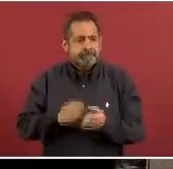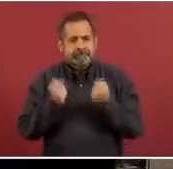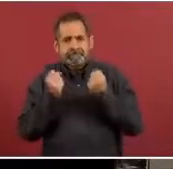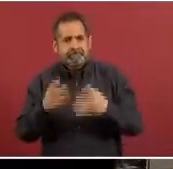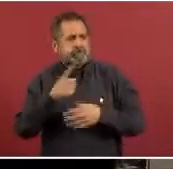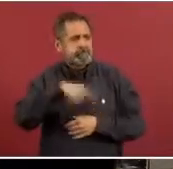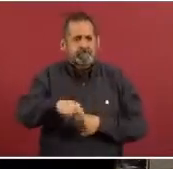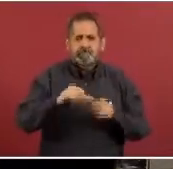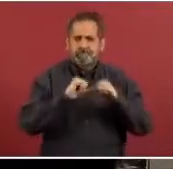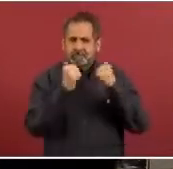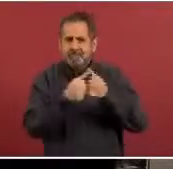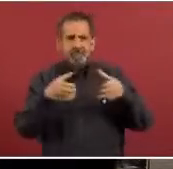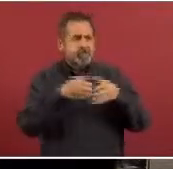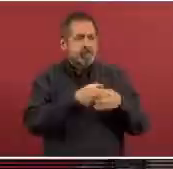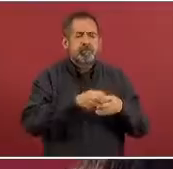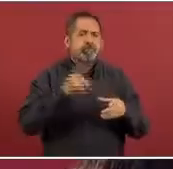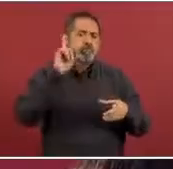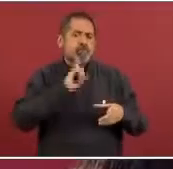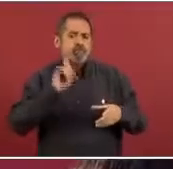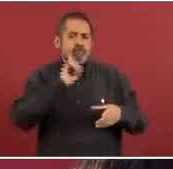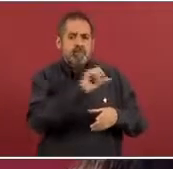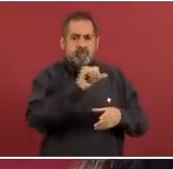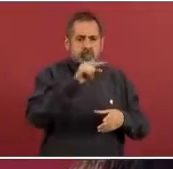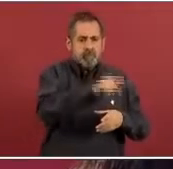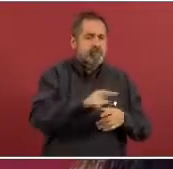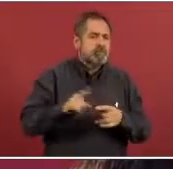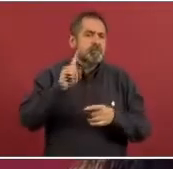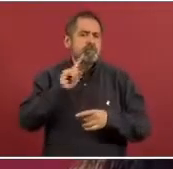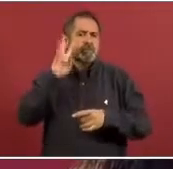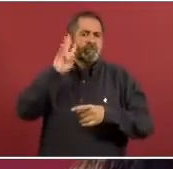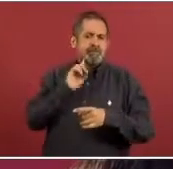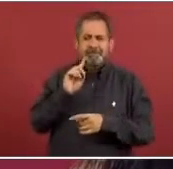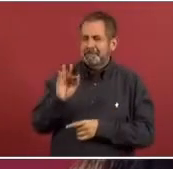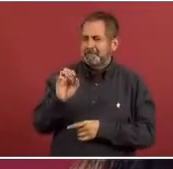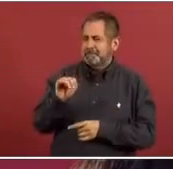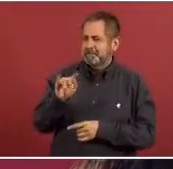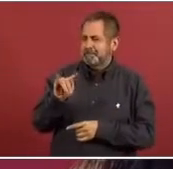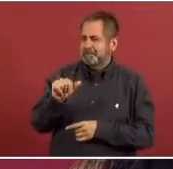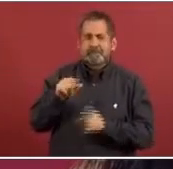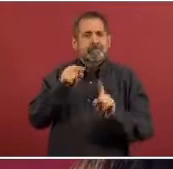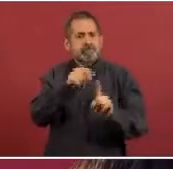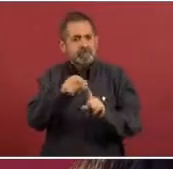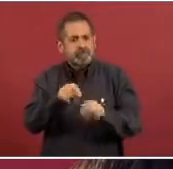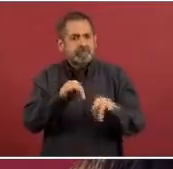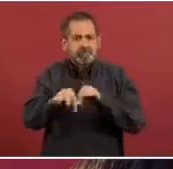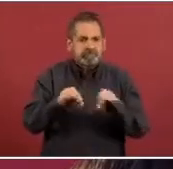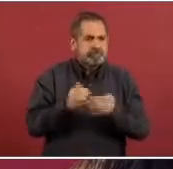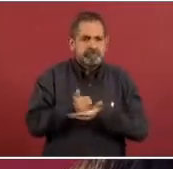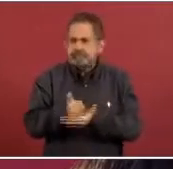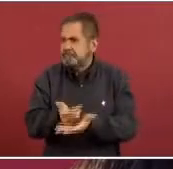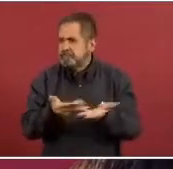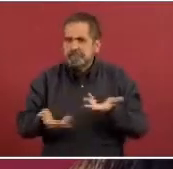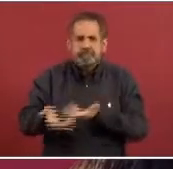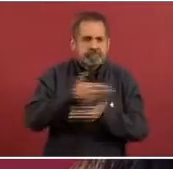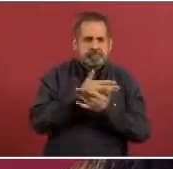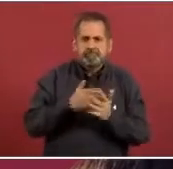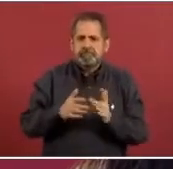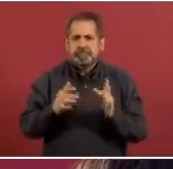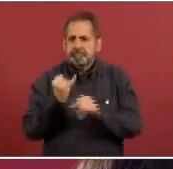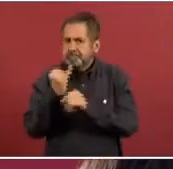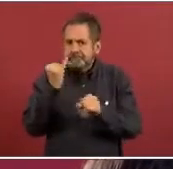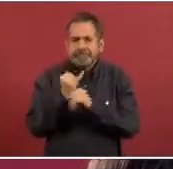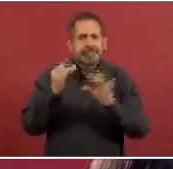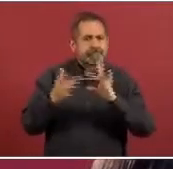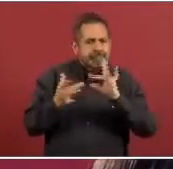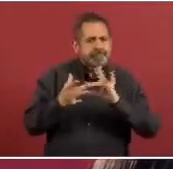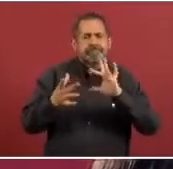de mujeres, las organizaciones feministas están trabajando, compartiendo en las redes,